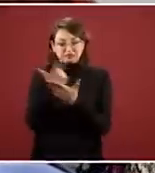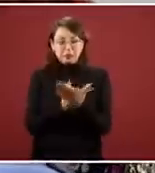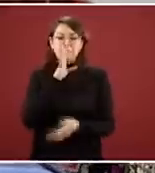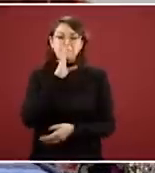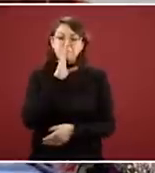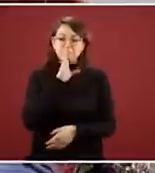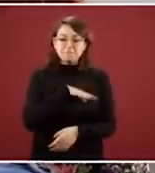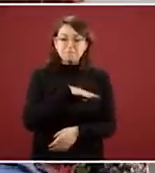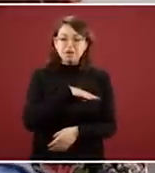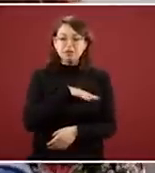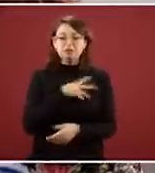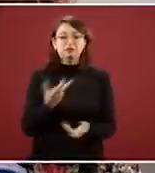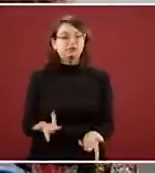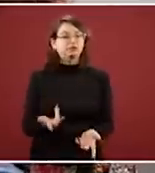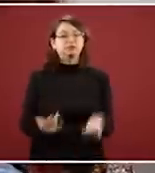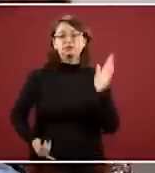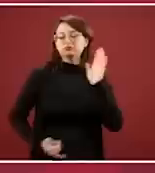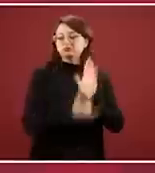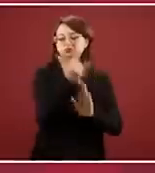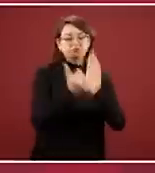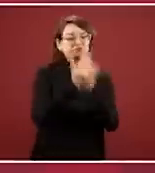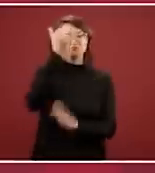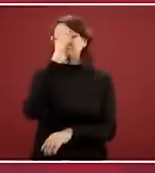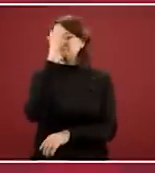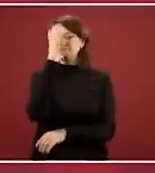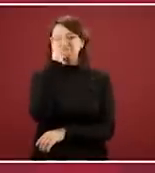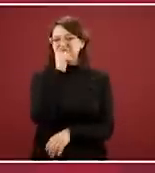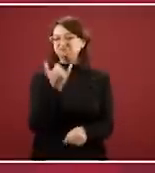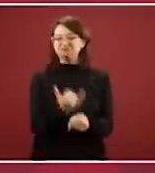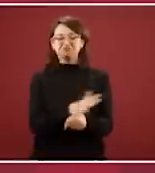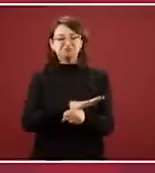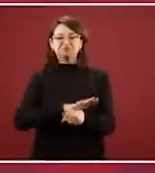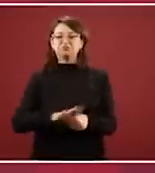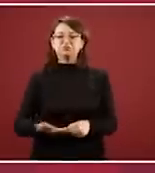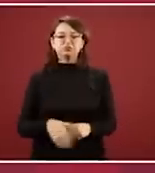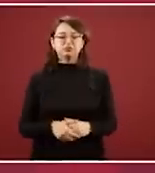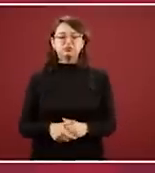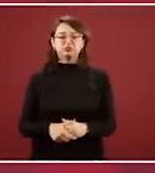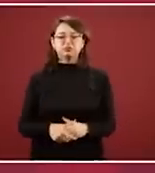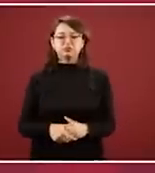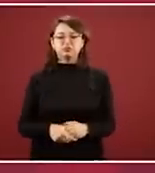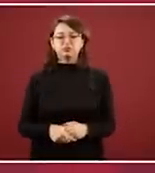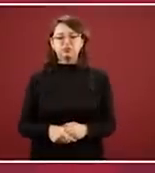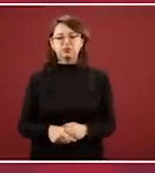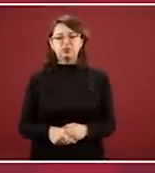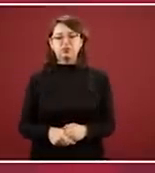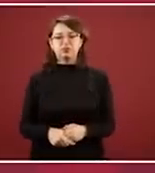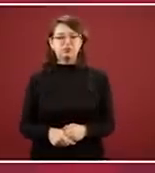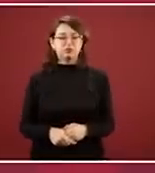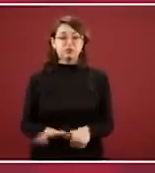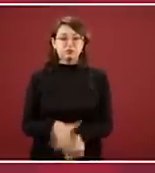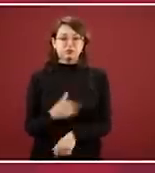que no están rehaciendo obras, que no les